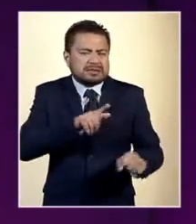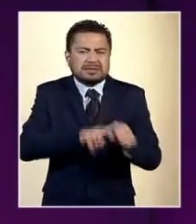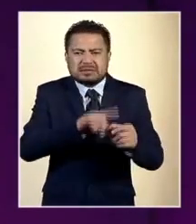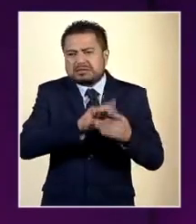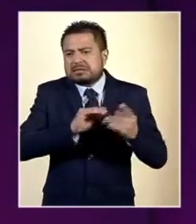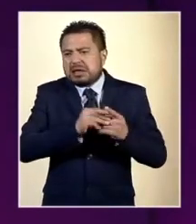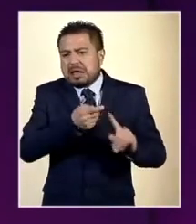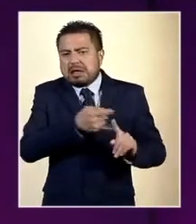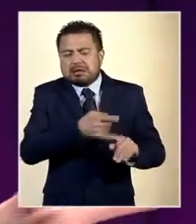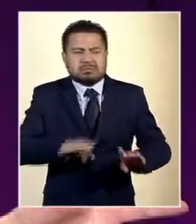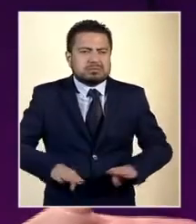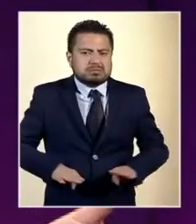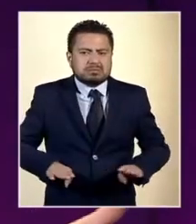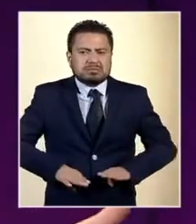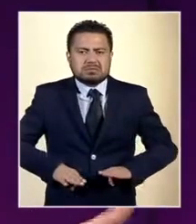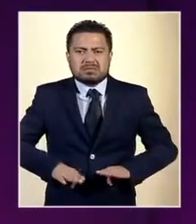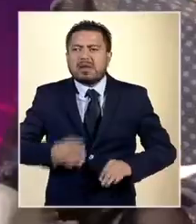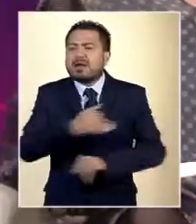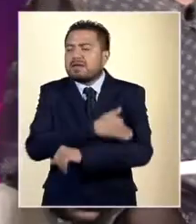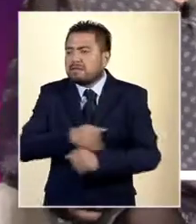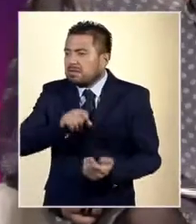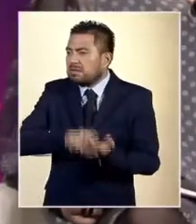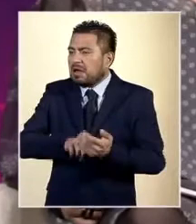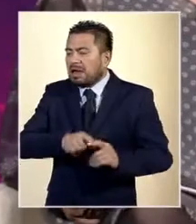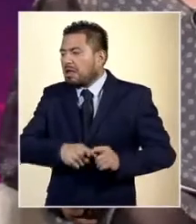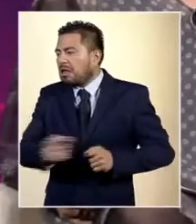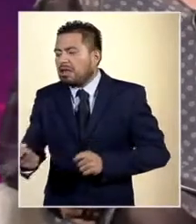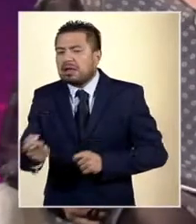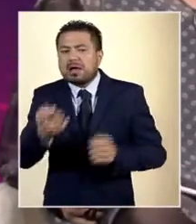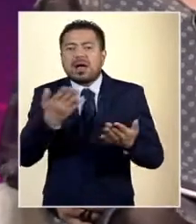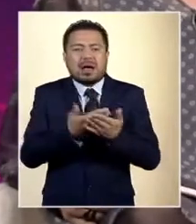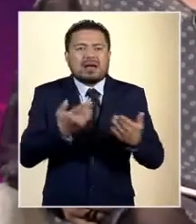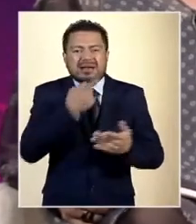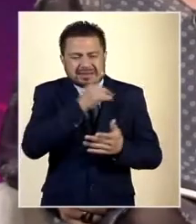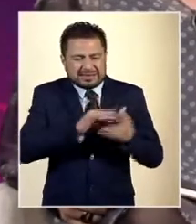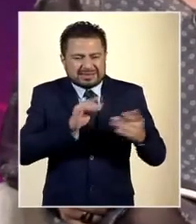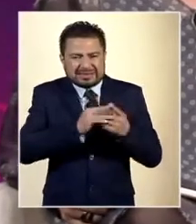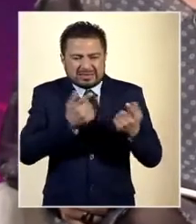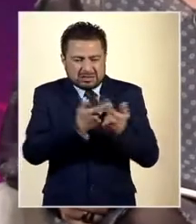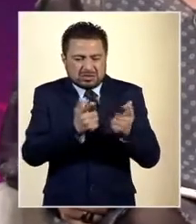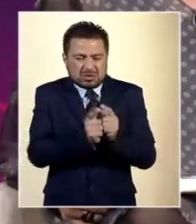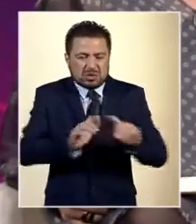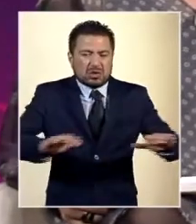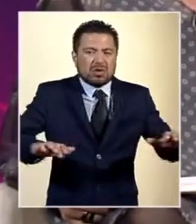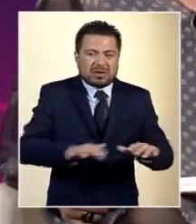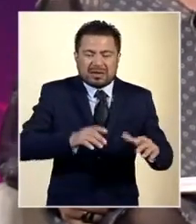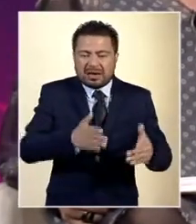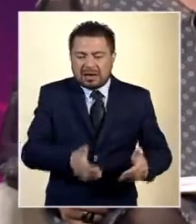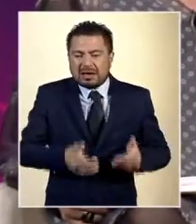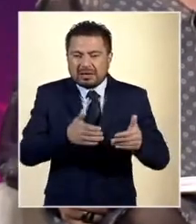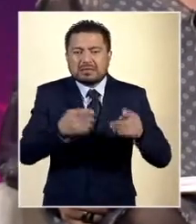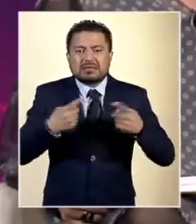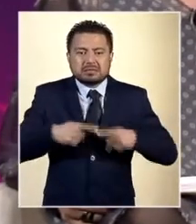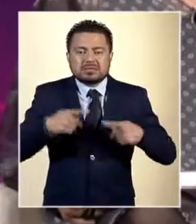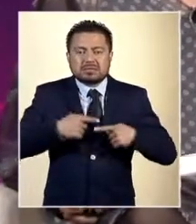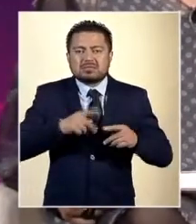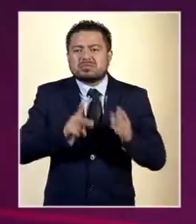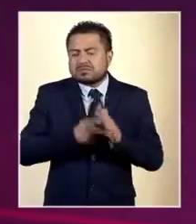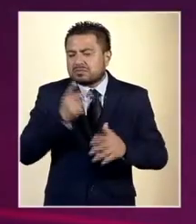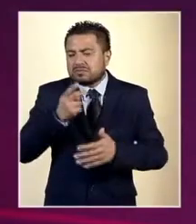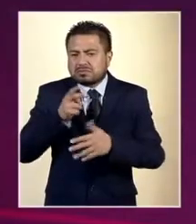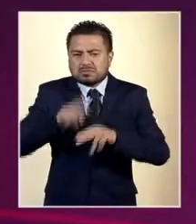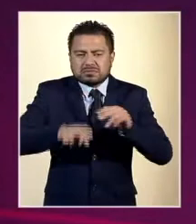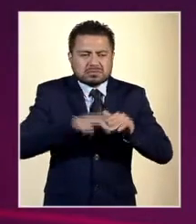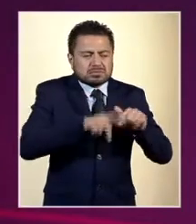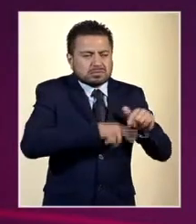particulares. Entonces, vínculos familiares. Exacto. Entonces, hablar de este conjunto de población callejera, pues reivindica el papel